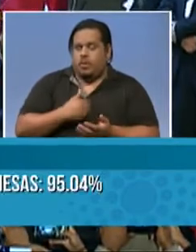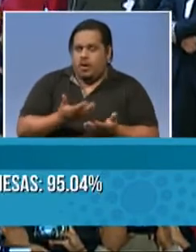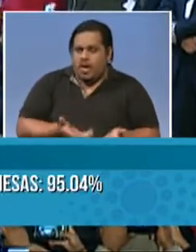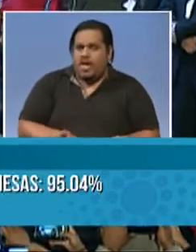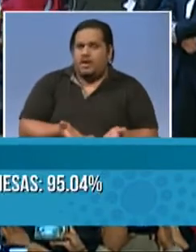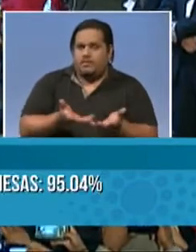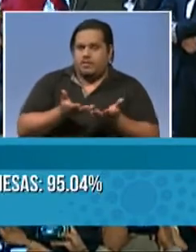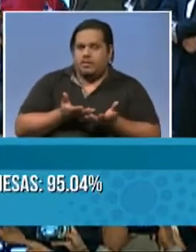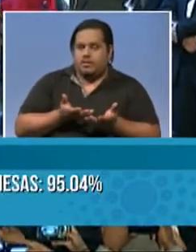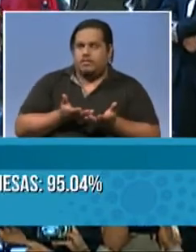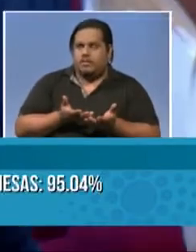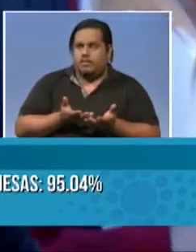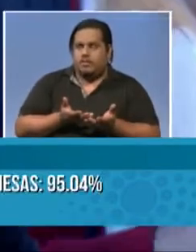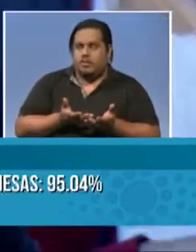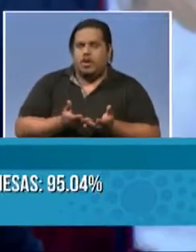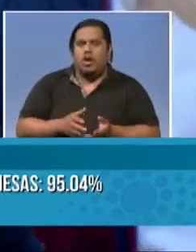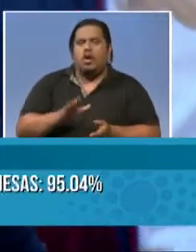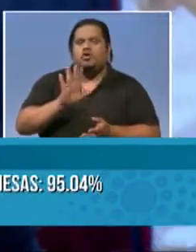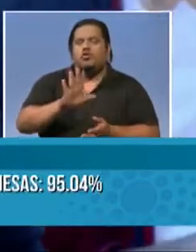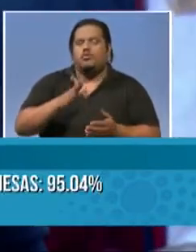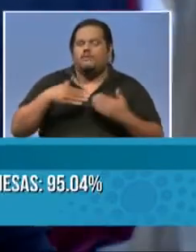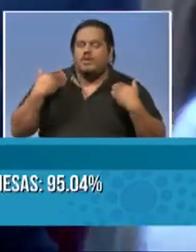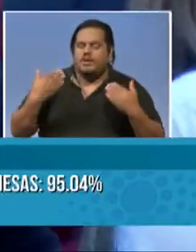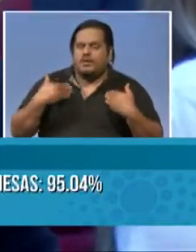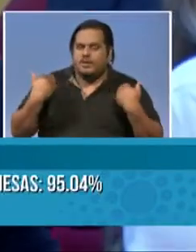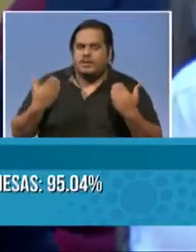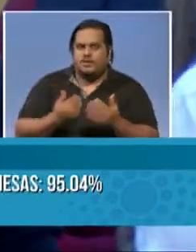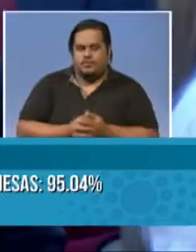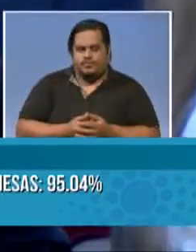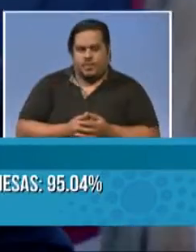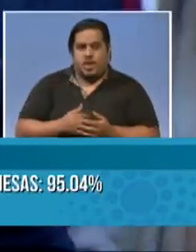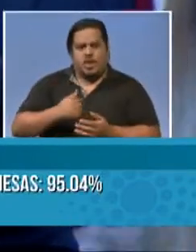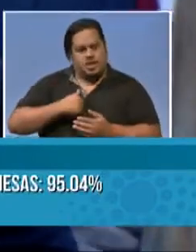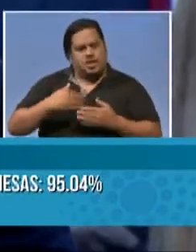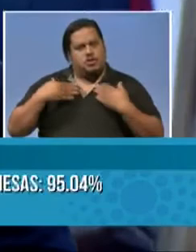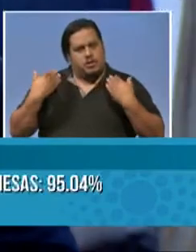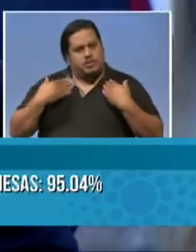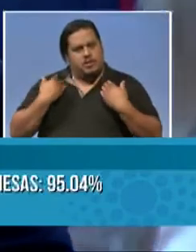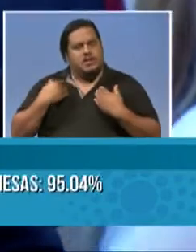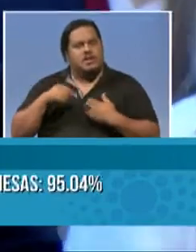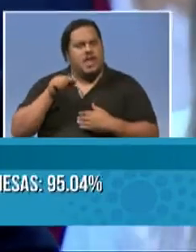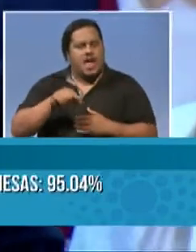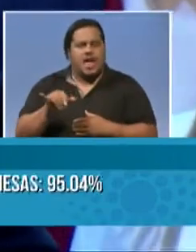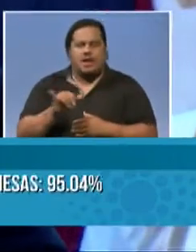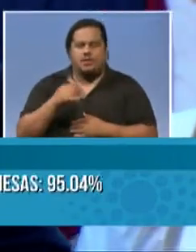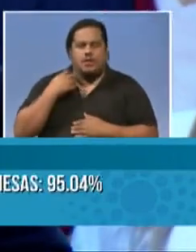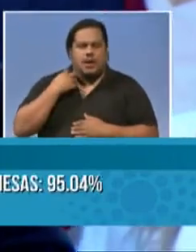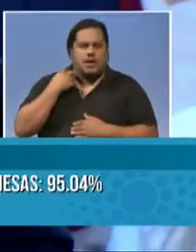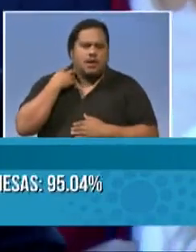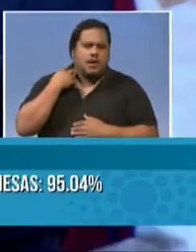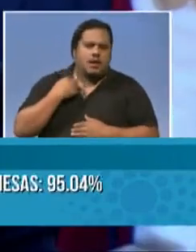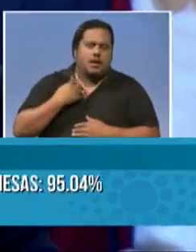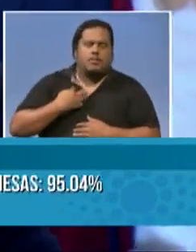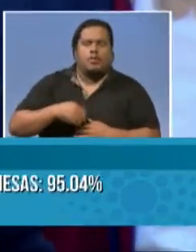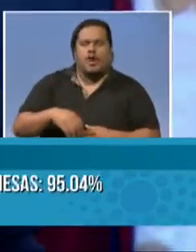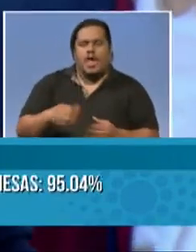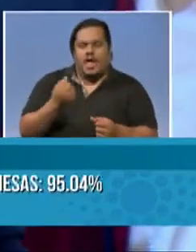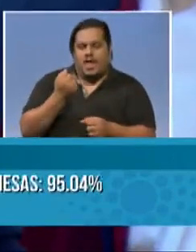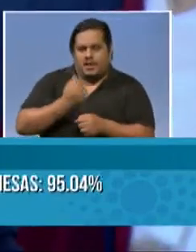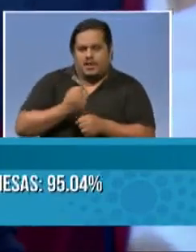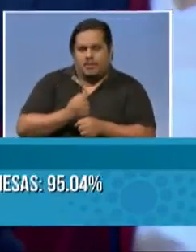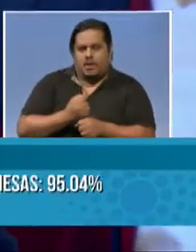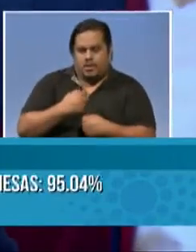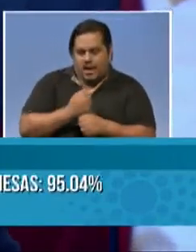y he recibido su felicitación y yo lo he felicitado por el trabajo que ha hecho su